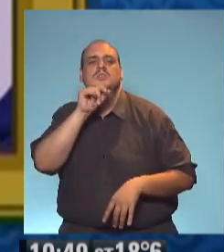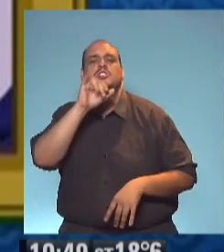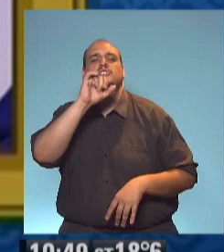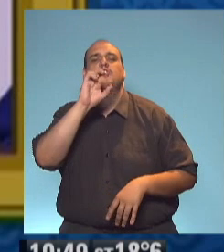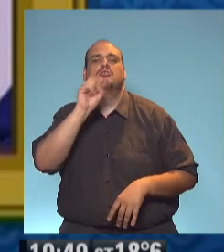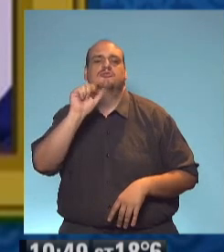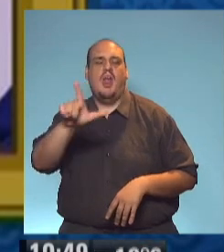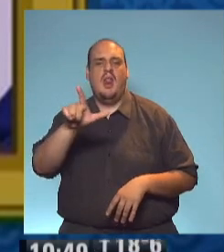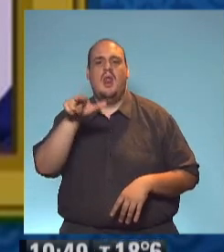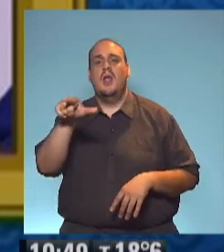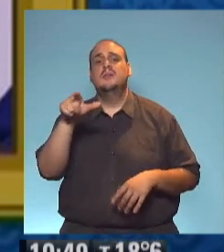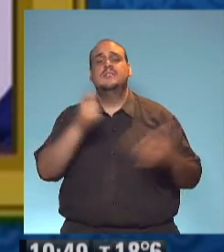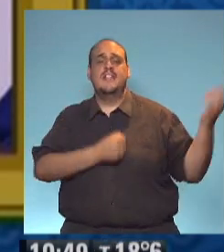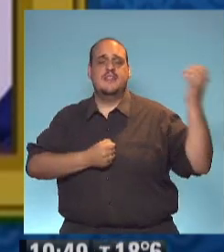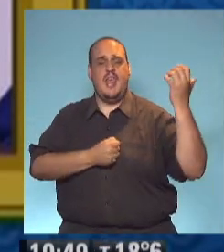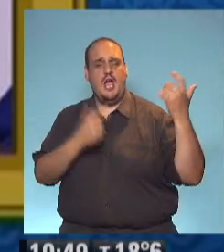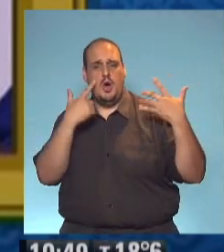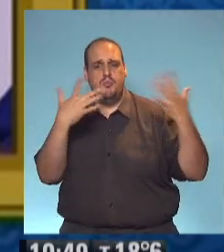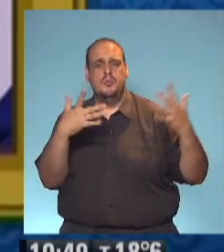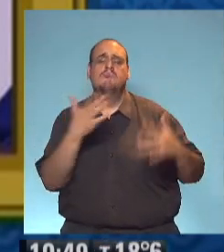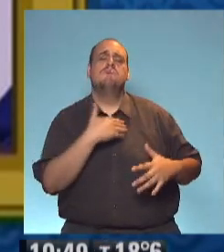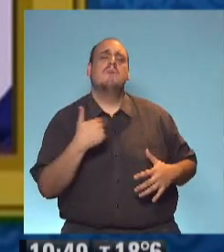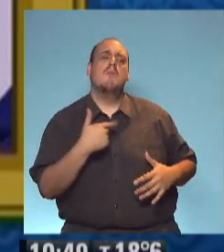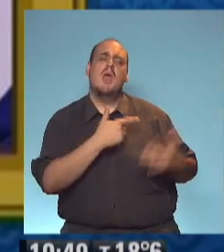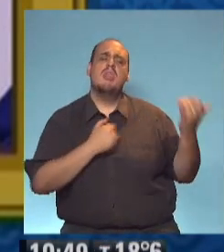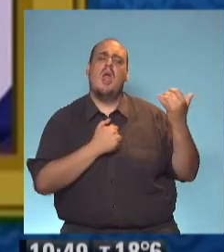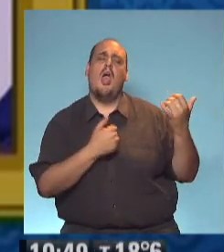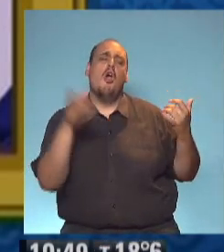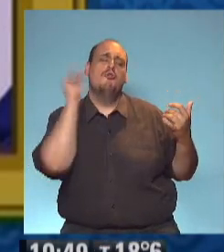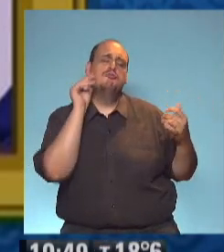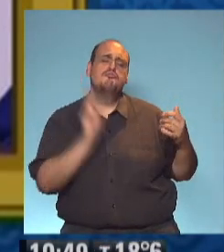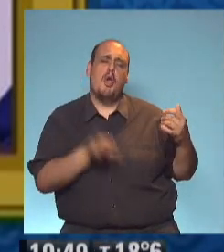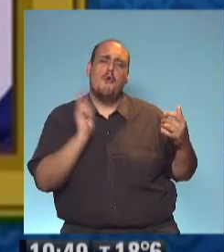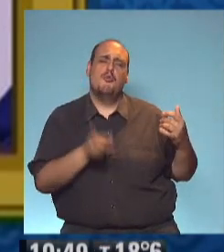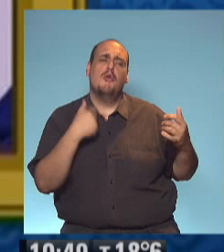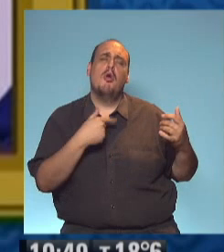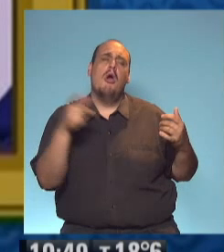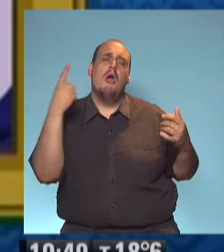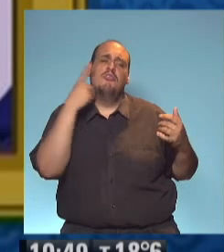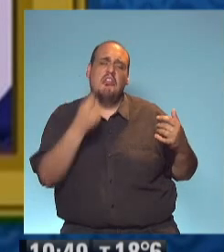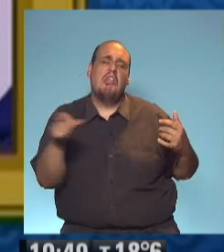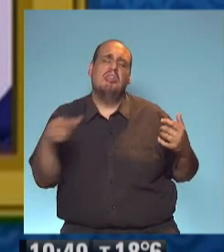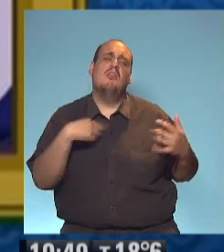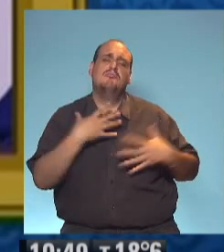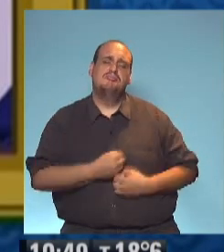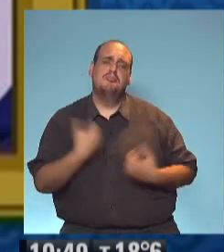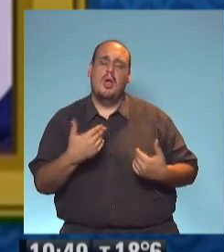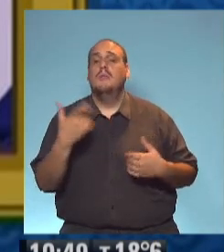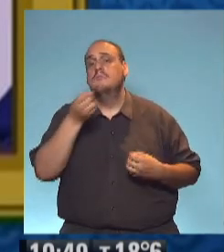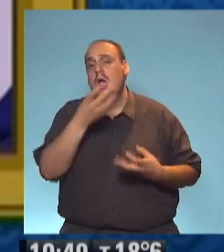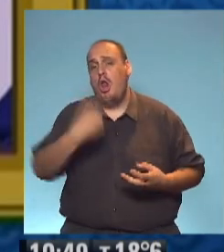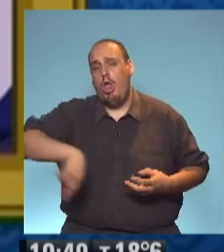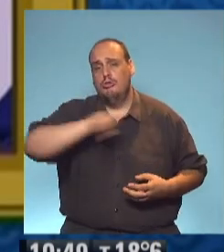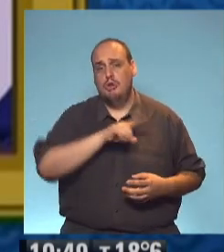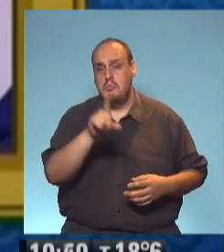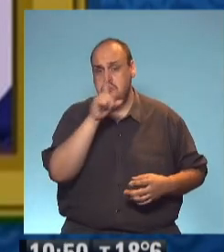que cuenta cosas tristes y me puedo angustiar. ¡Ay! Siempre lo mismo. Mejor hagamos silencio, así